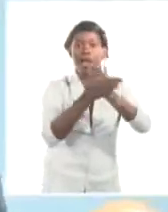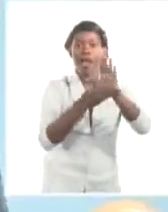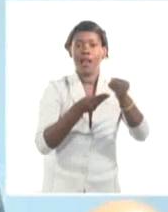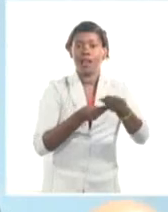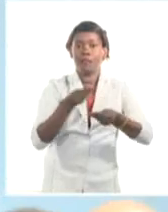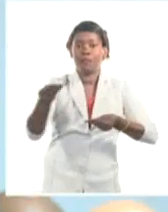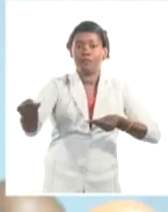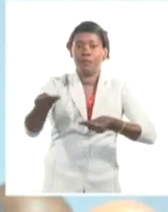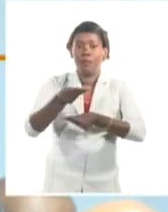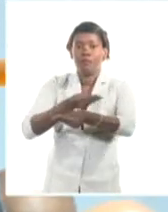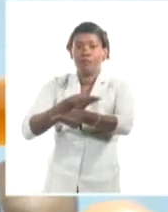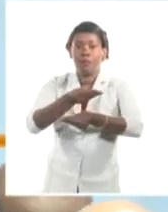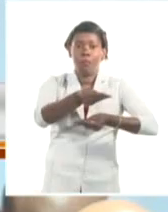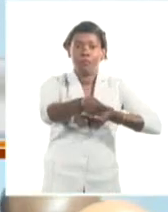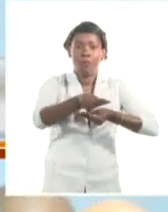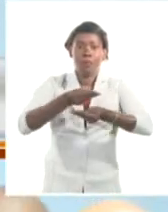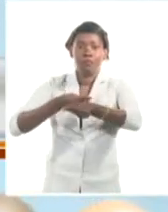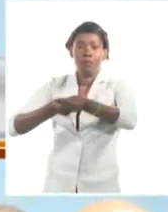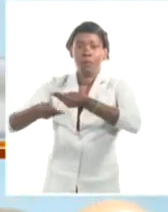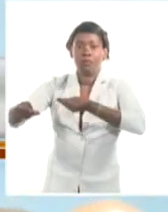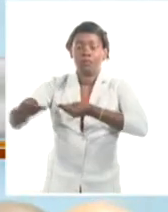diría que después del bloqueo